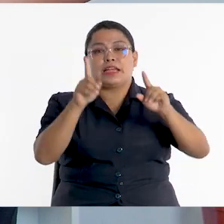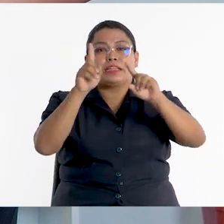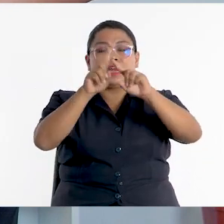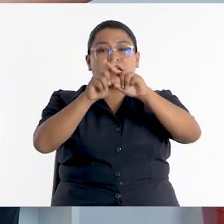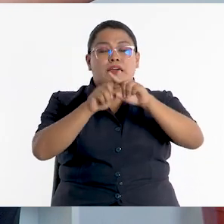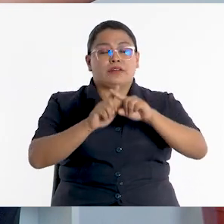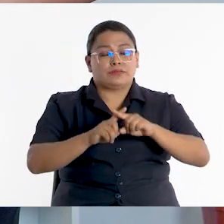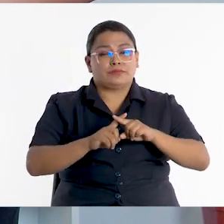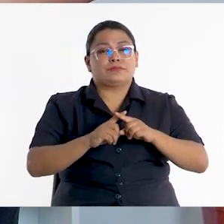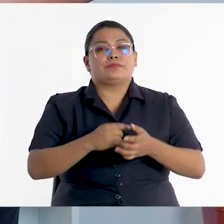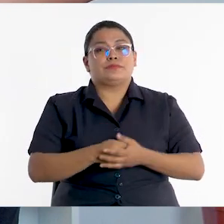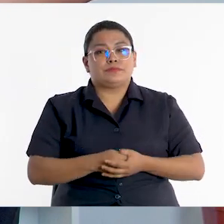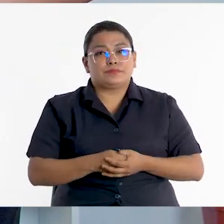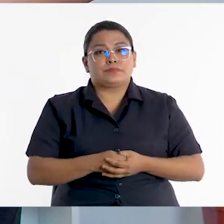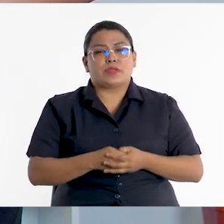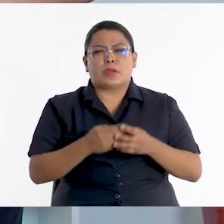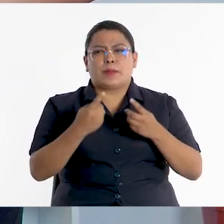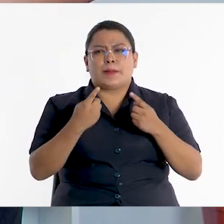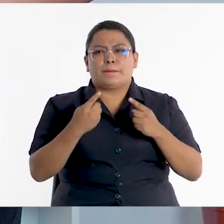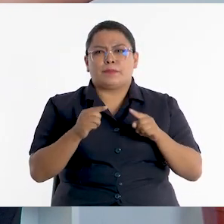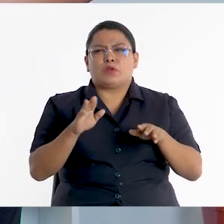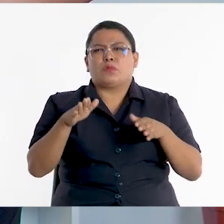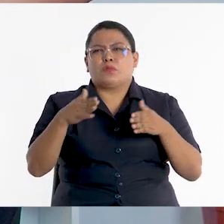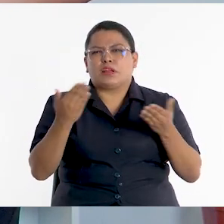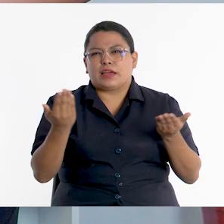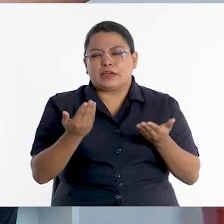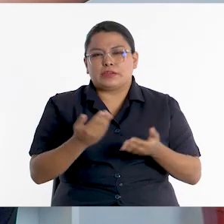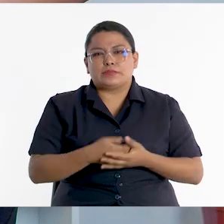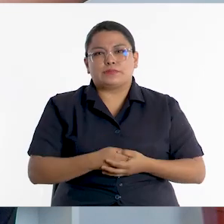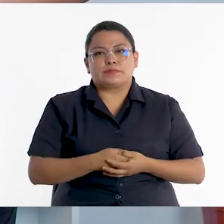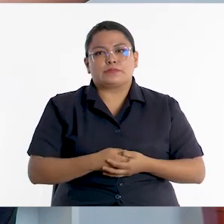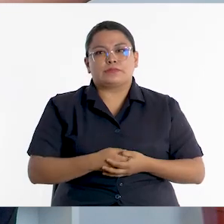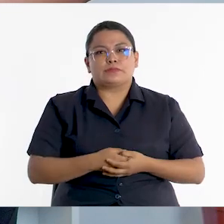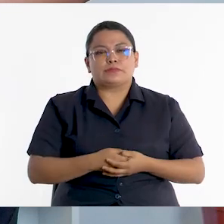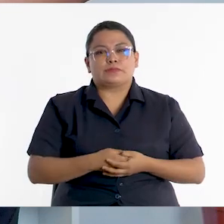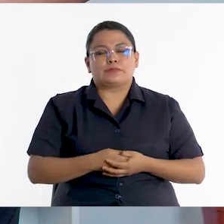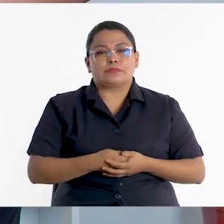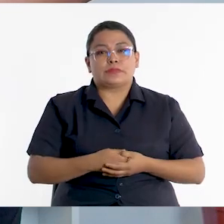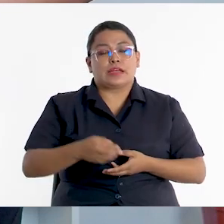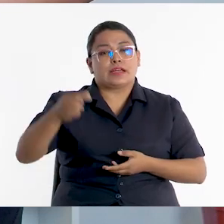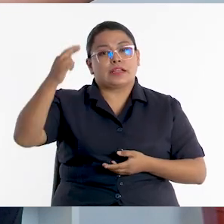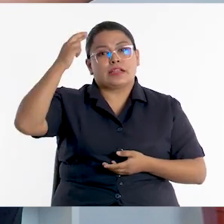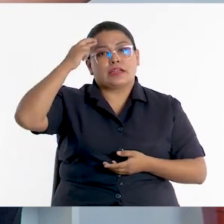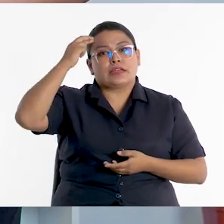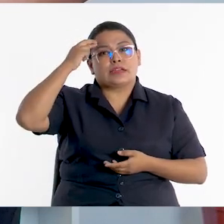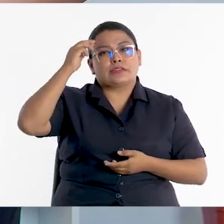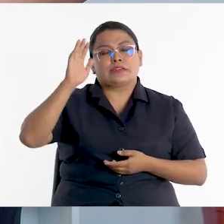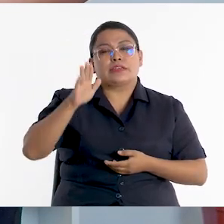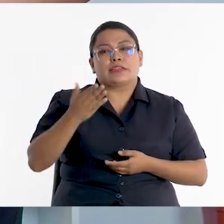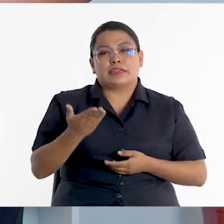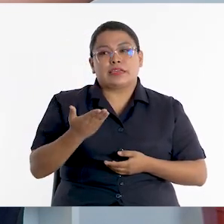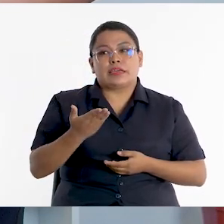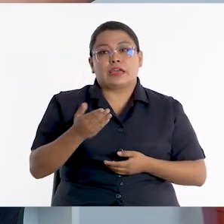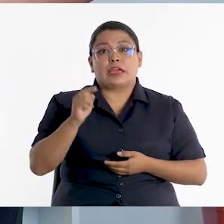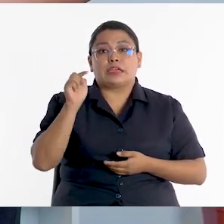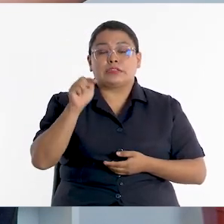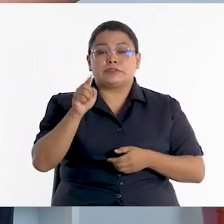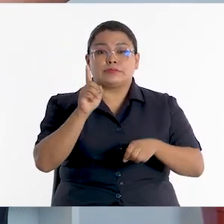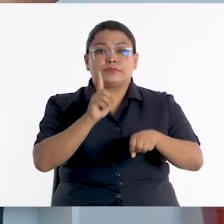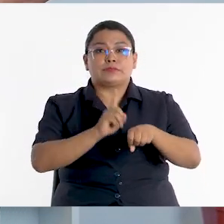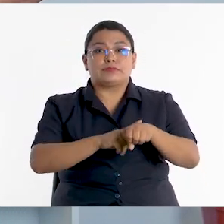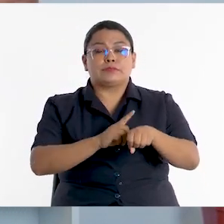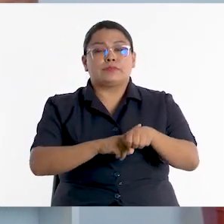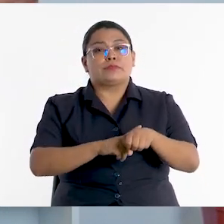las tablas de multiplicar. Pero, ¿por qué se hace esto? La razón es que en